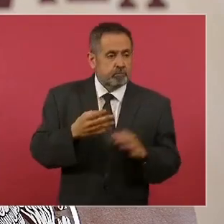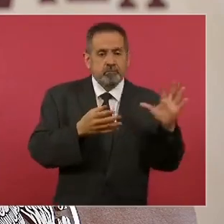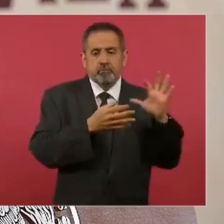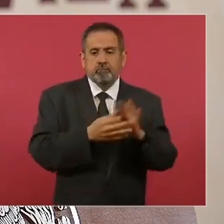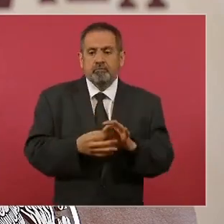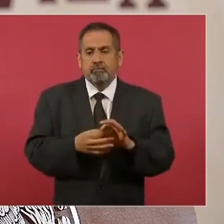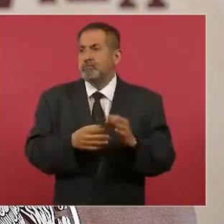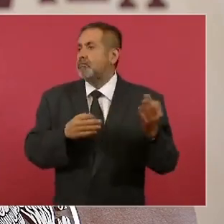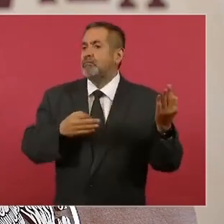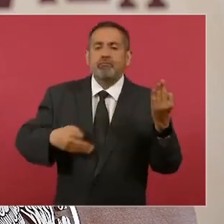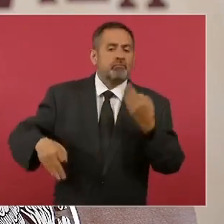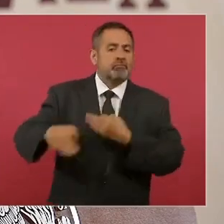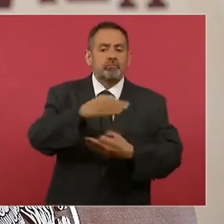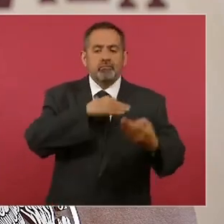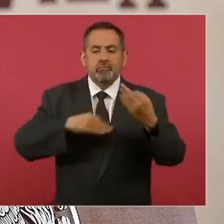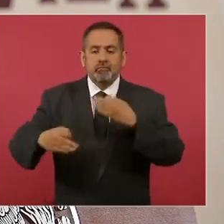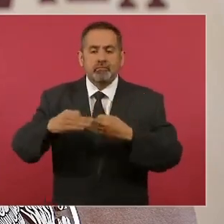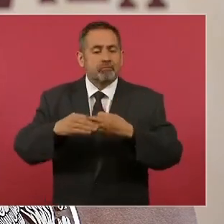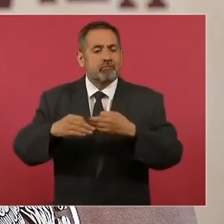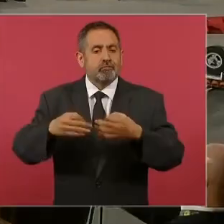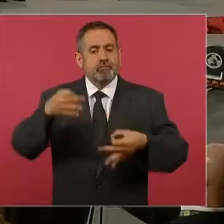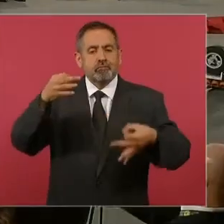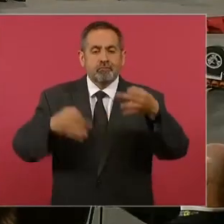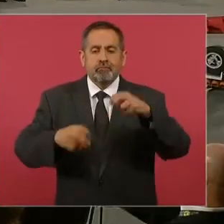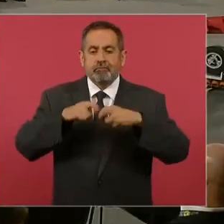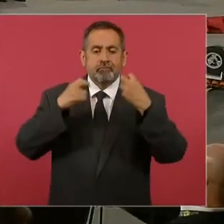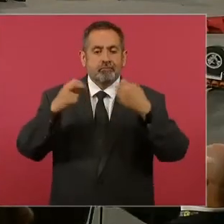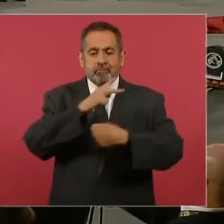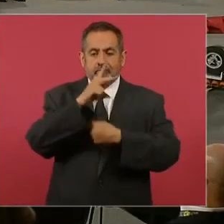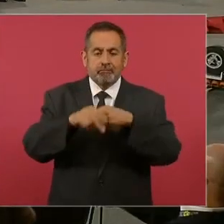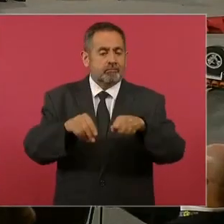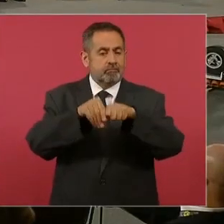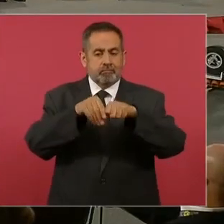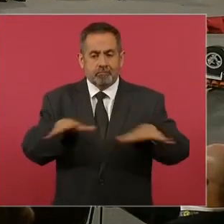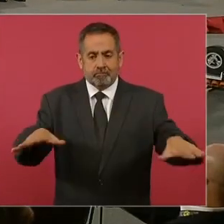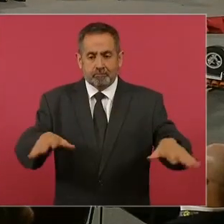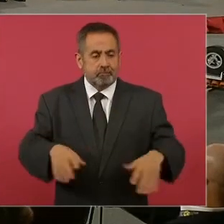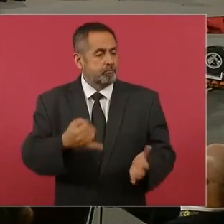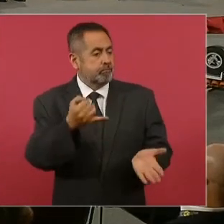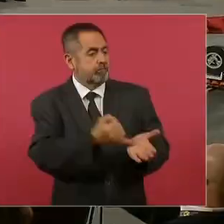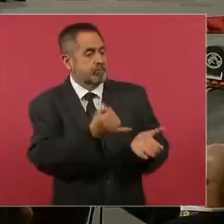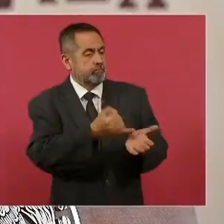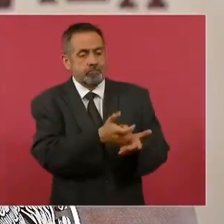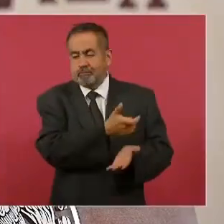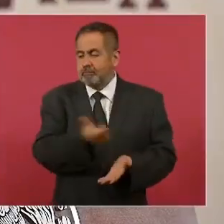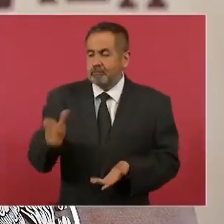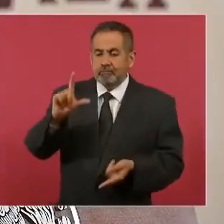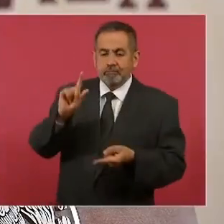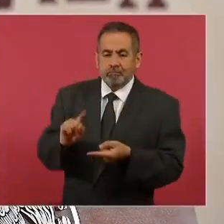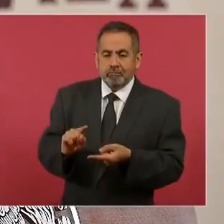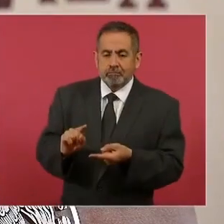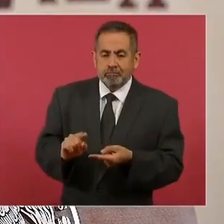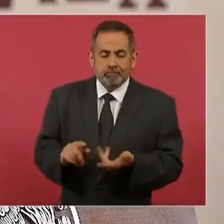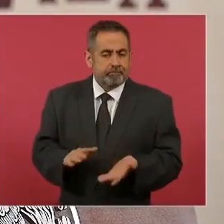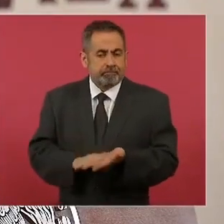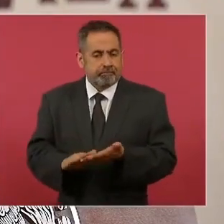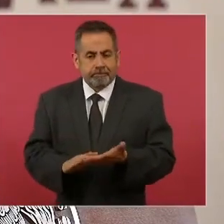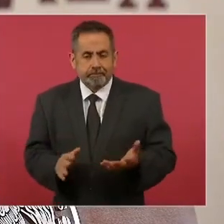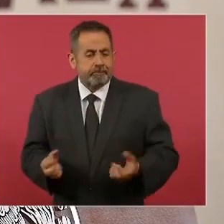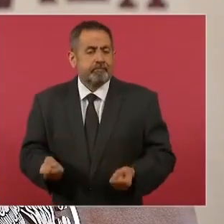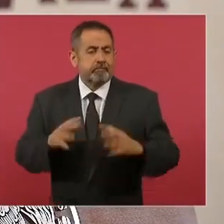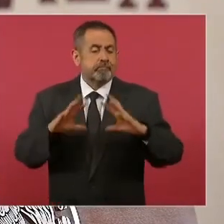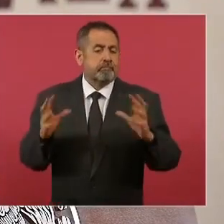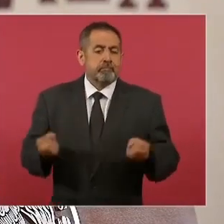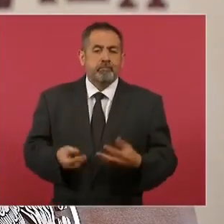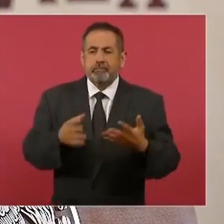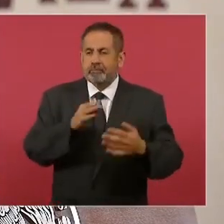todos los tribunales del país, cosa que afectaría la hacienda pública. ¿De cuánto estaríamos